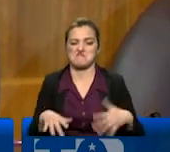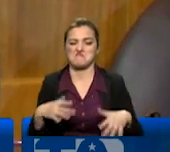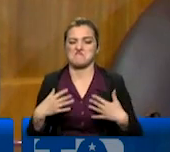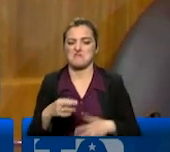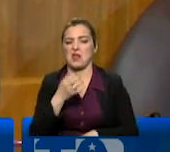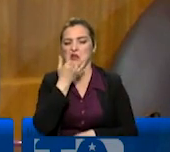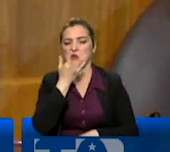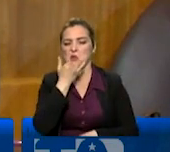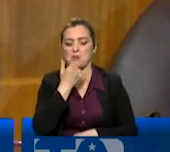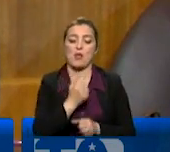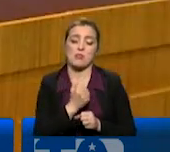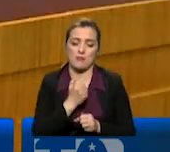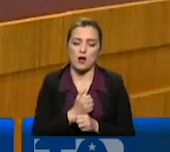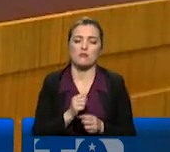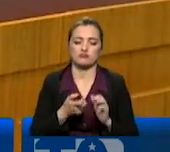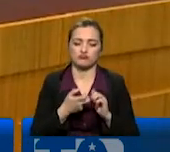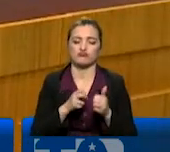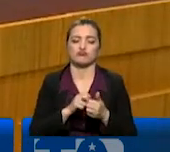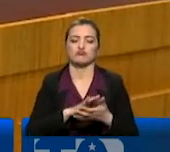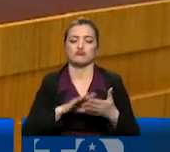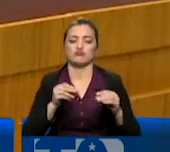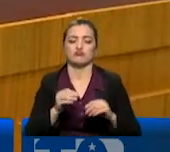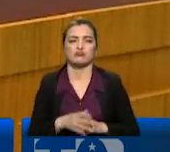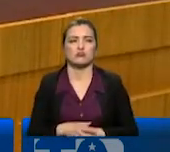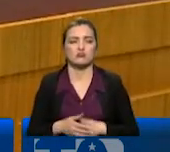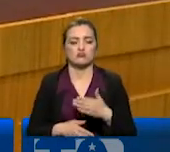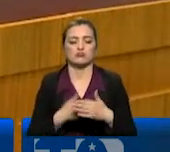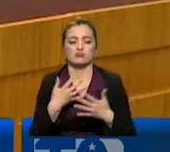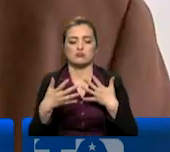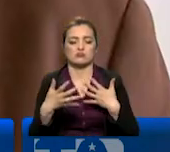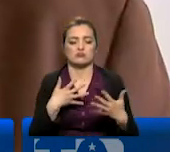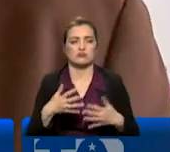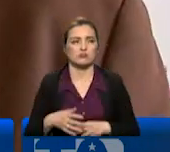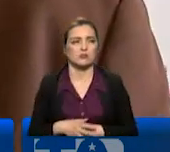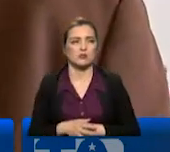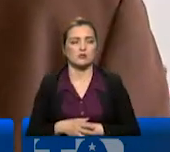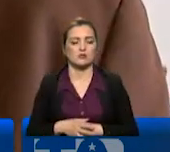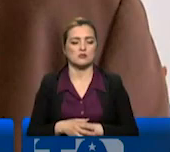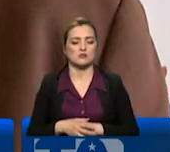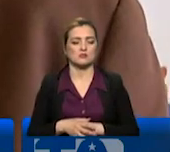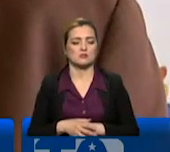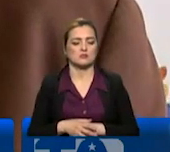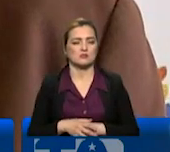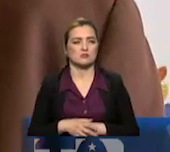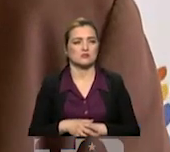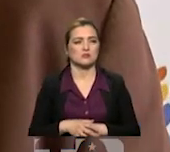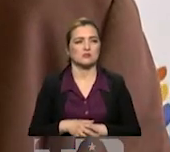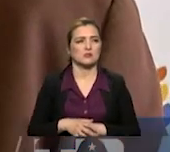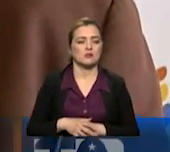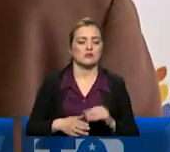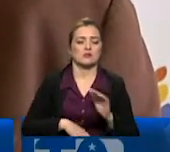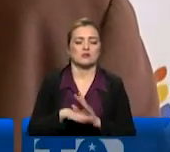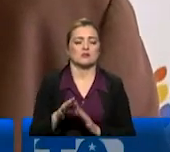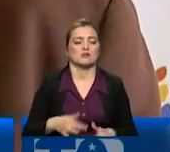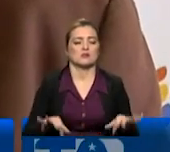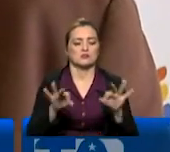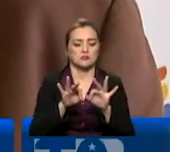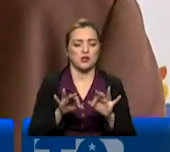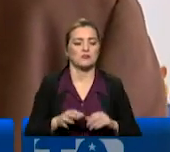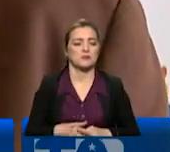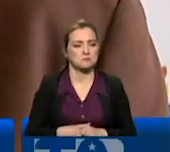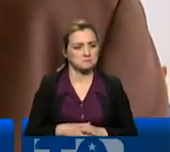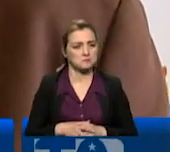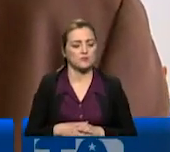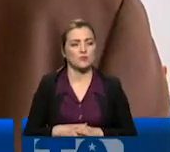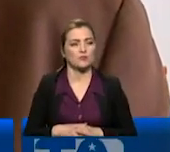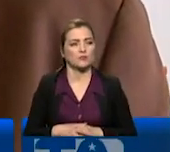asegura que se está trabajando para que el proceso sea transparente y definitivamente que ese es el paso más importante de cara a